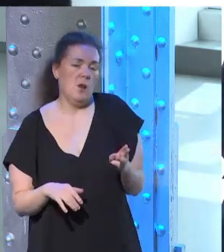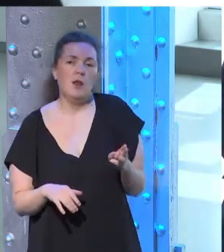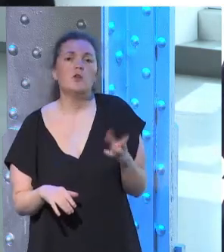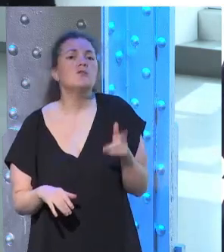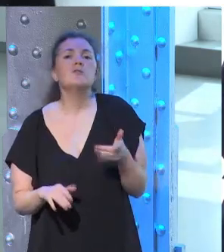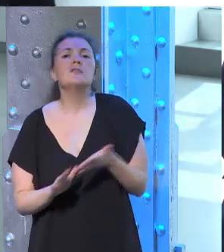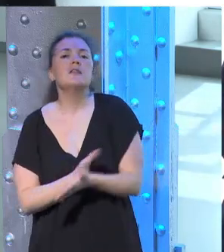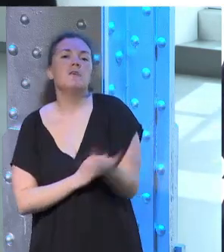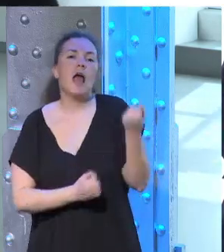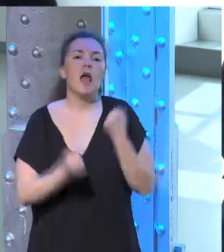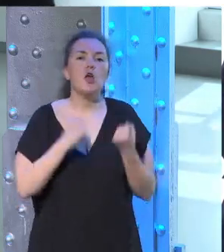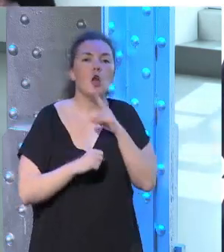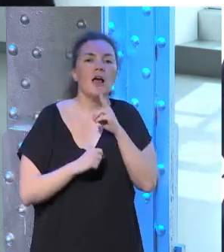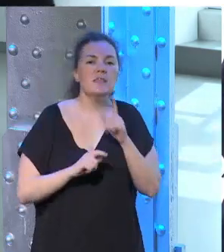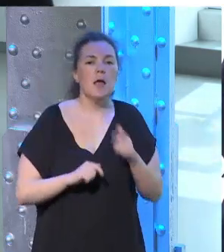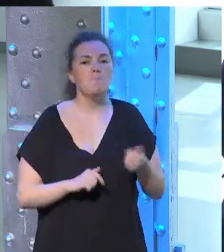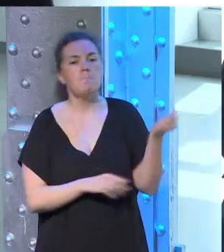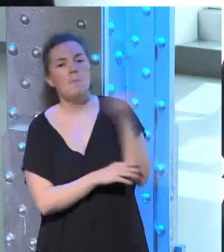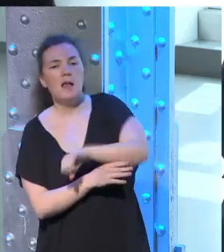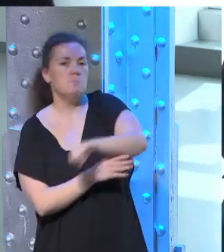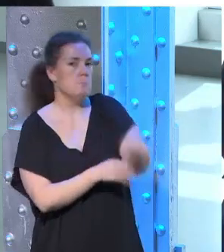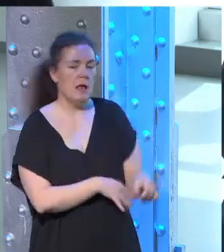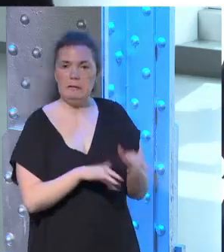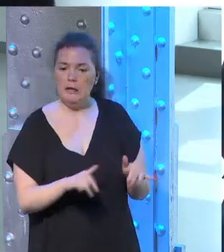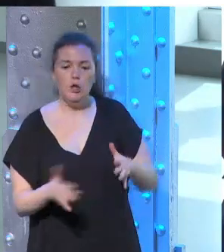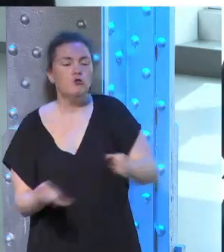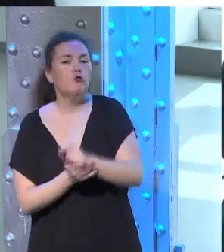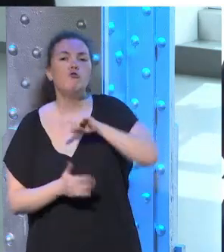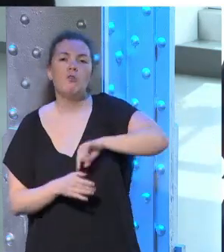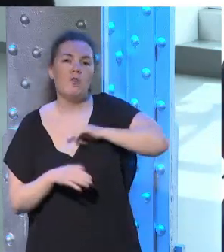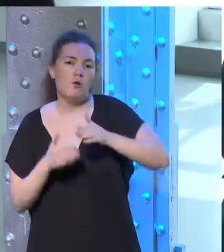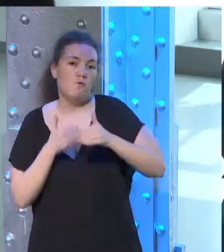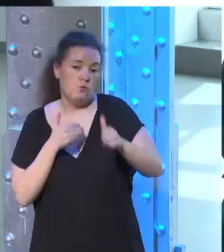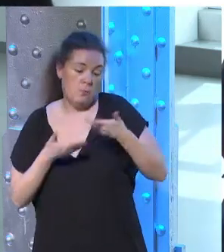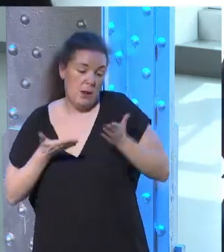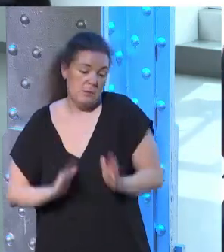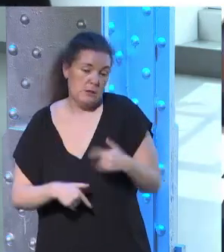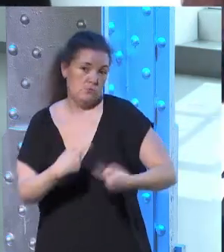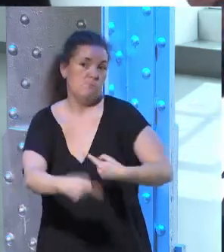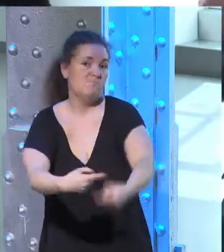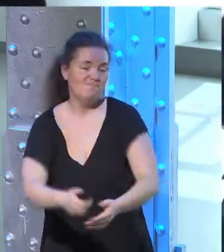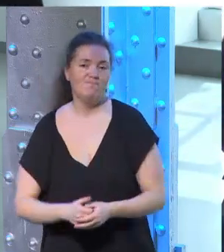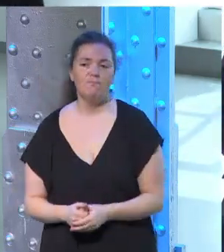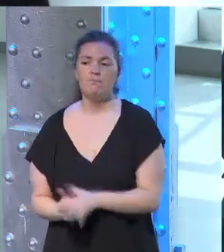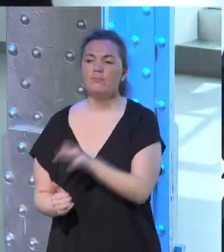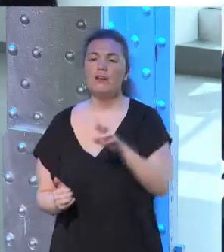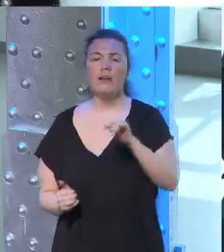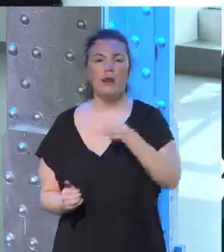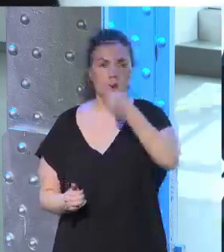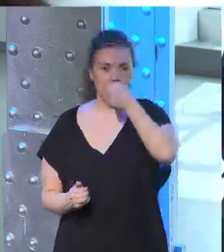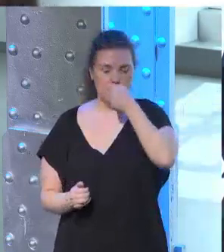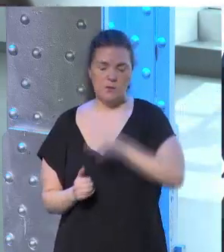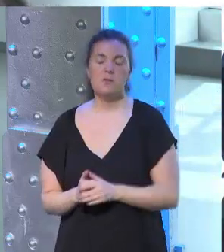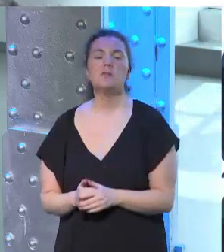seamos más ecologistas que nadie. Creo que todos estamos concienciados con el futuro de nuestras generaciones y de nuestro planeta. Ricardo, del Partido Socialista.